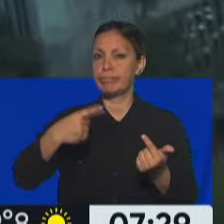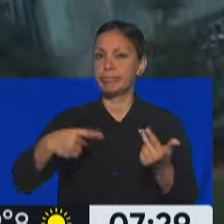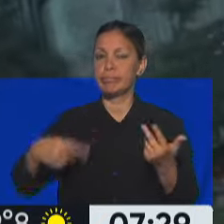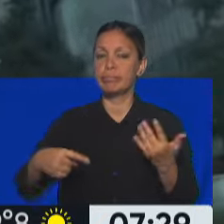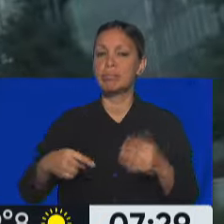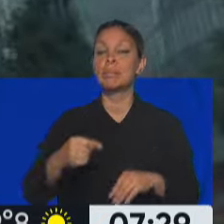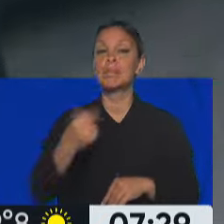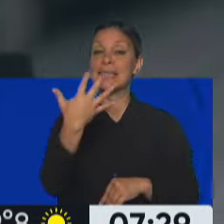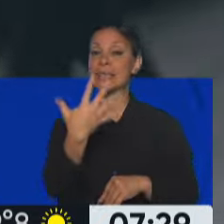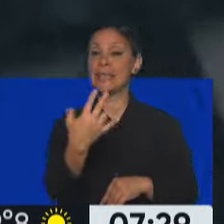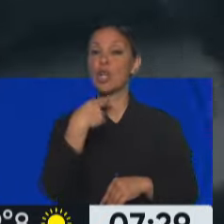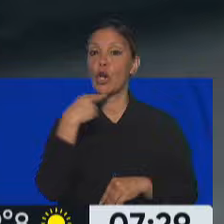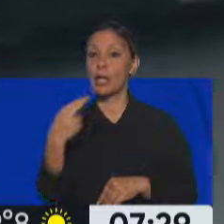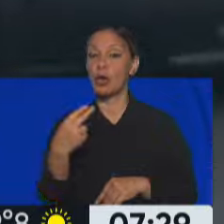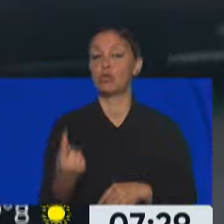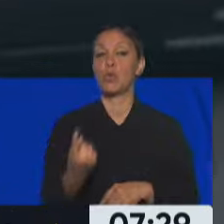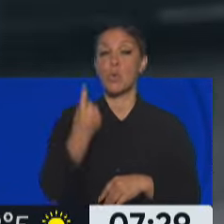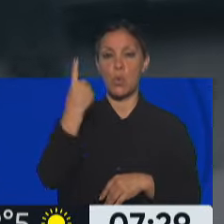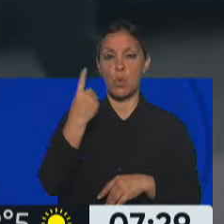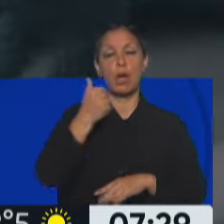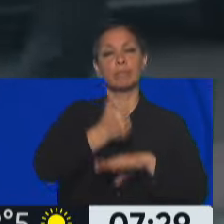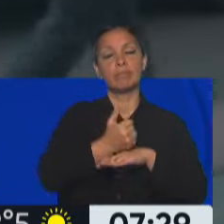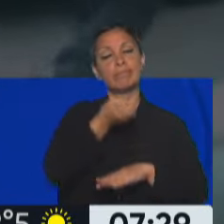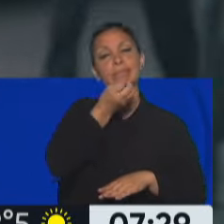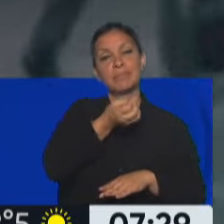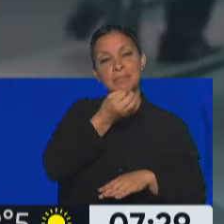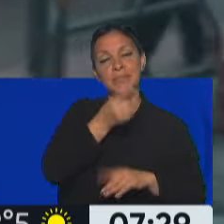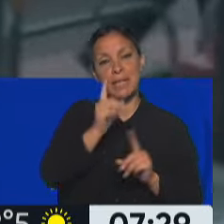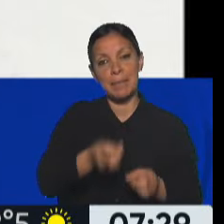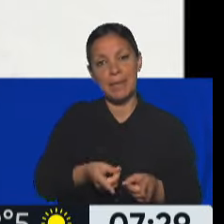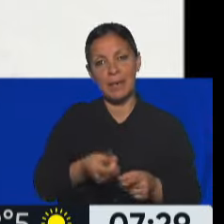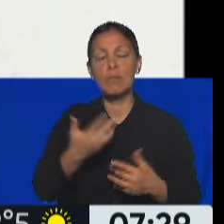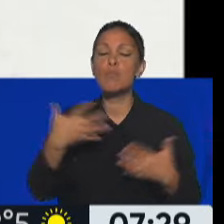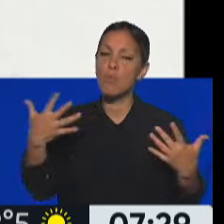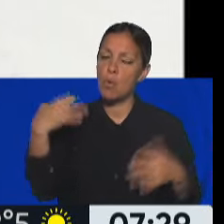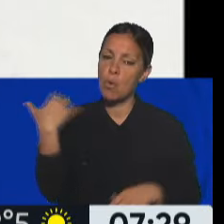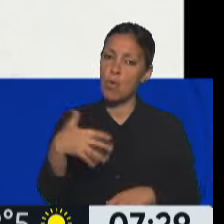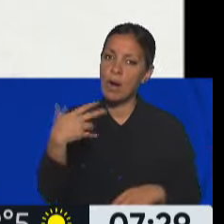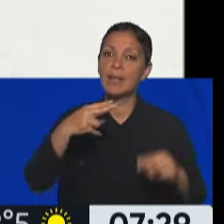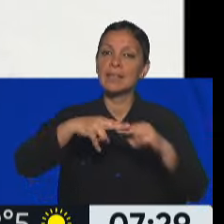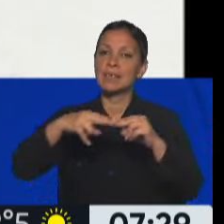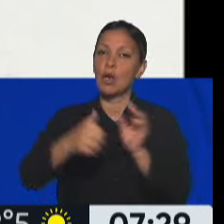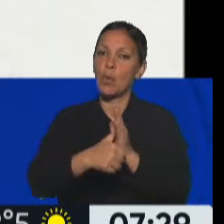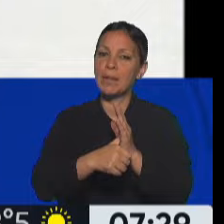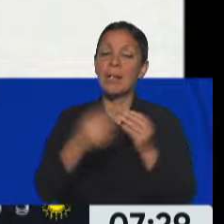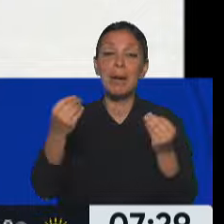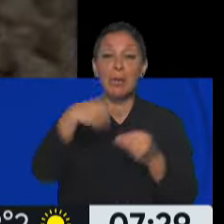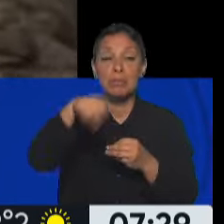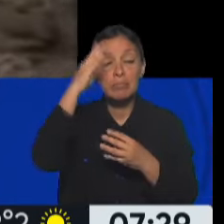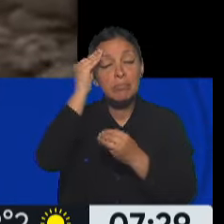sus cinco hijos, Roberto Orcoya Chavero. Gran documental, súper disfrutable, para que no nos olvidemos y no se